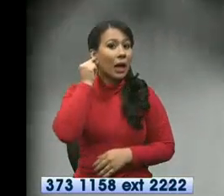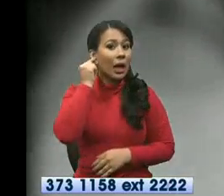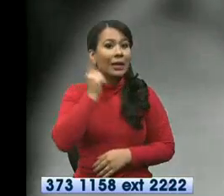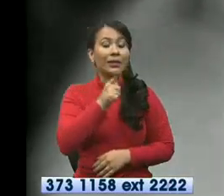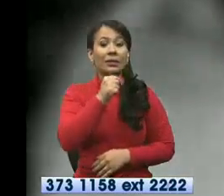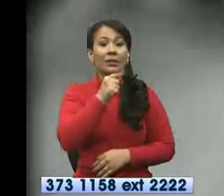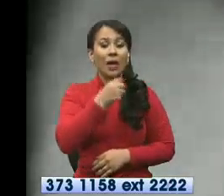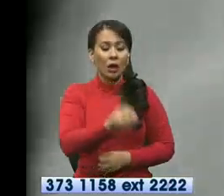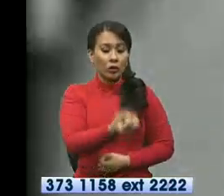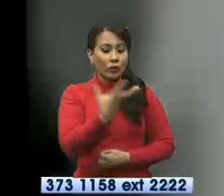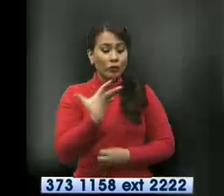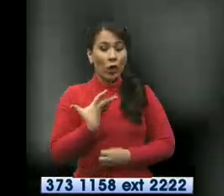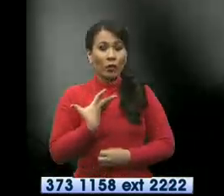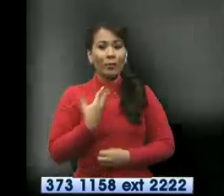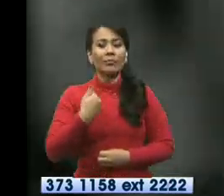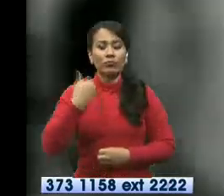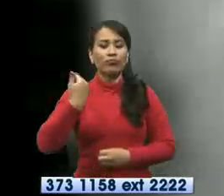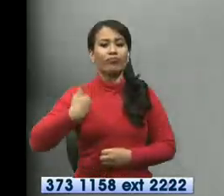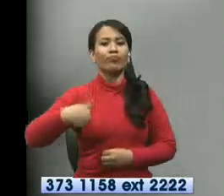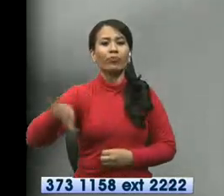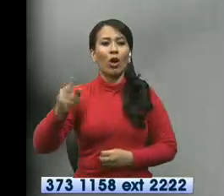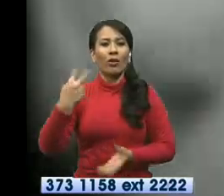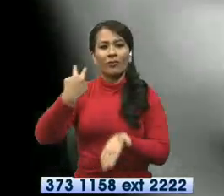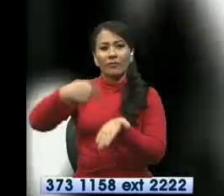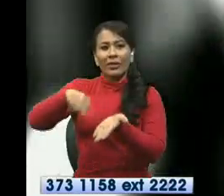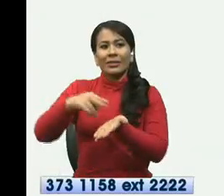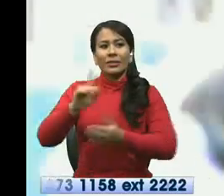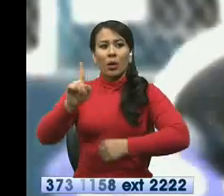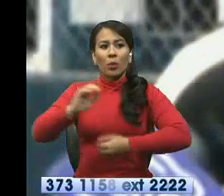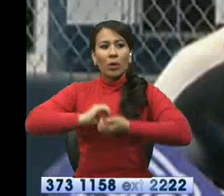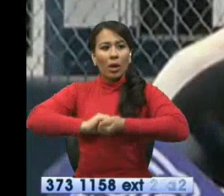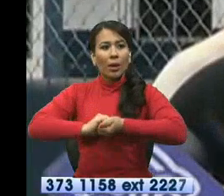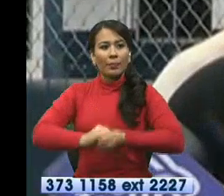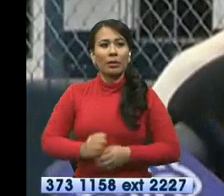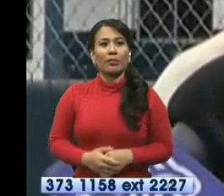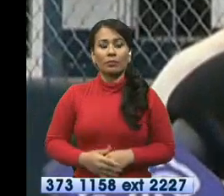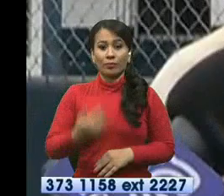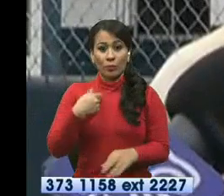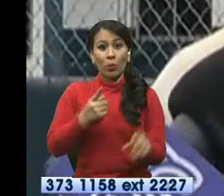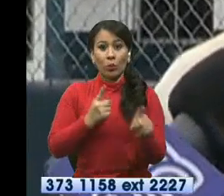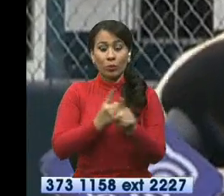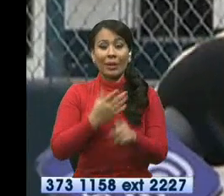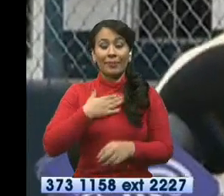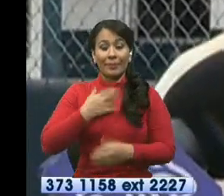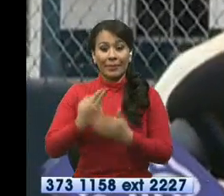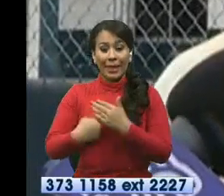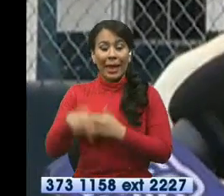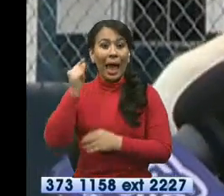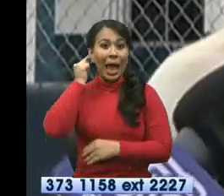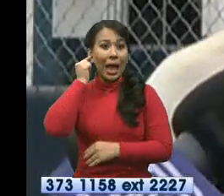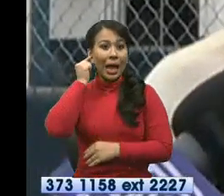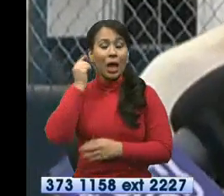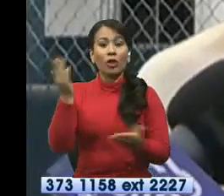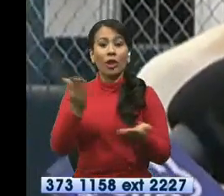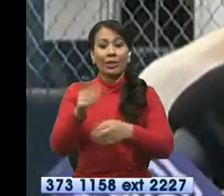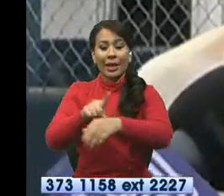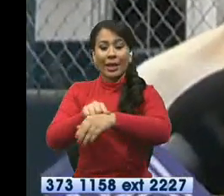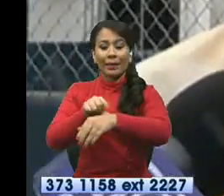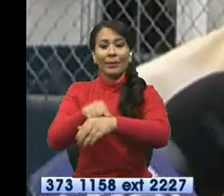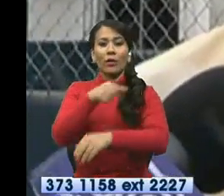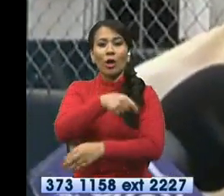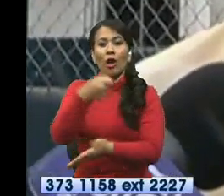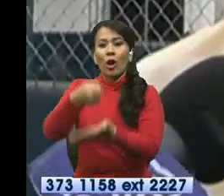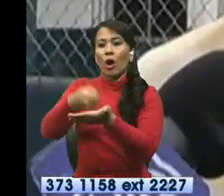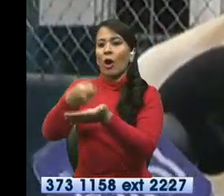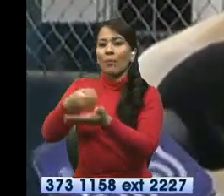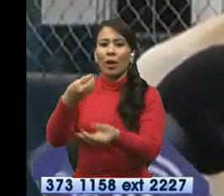le habría comentado que acudiría a la fiesta de un amigo. Yo me encontré con mi hija en el shopping de Quevedo, que andaba ahí haciendo compras